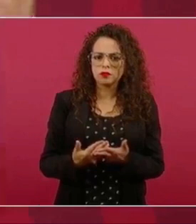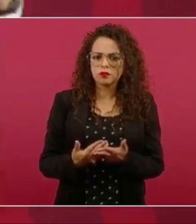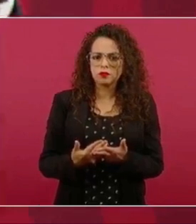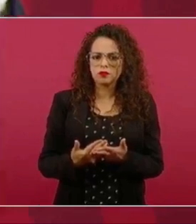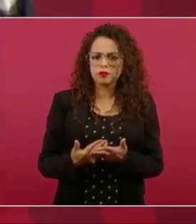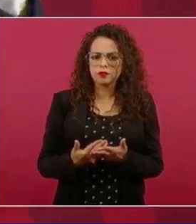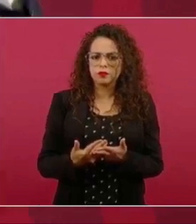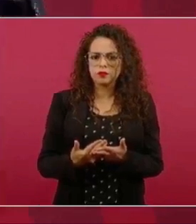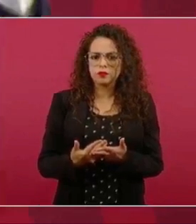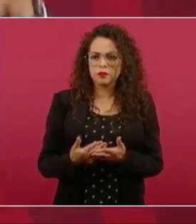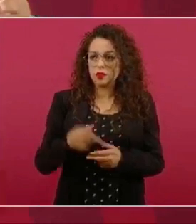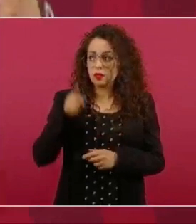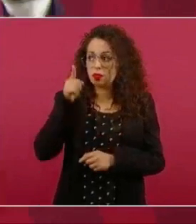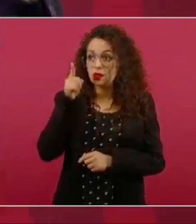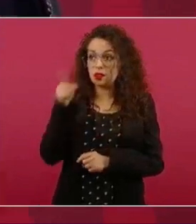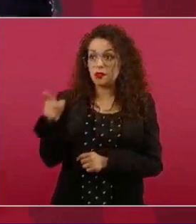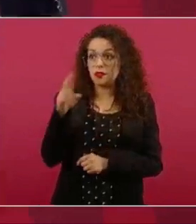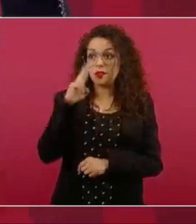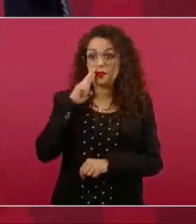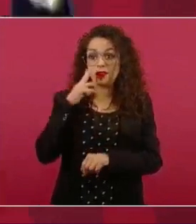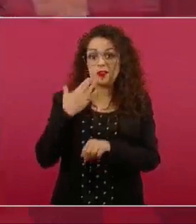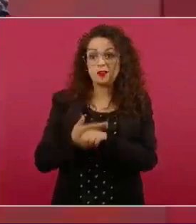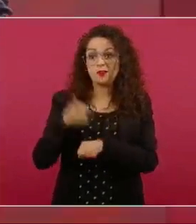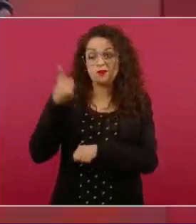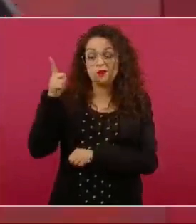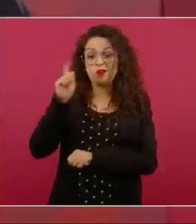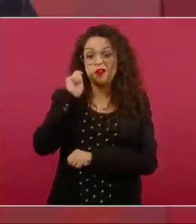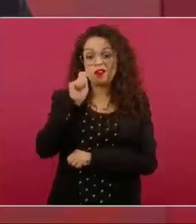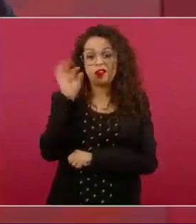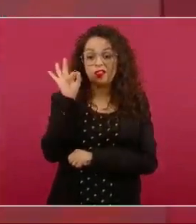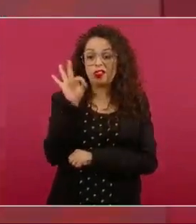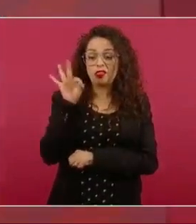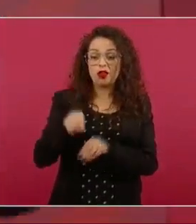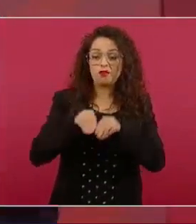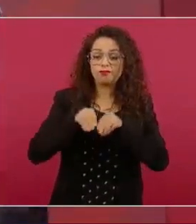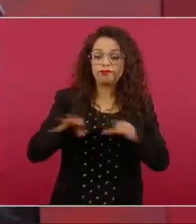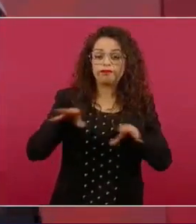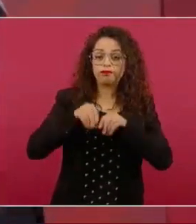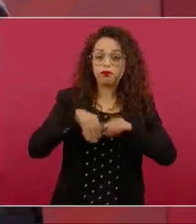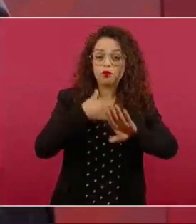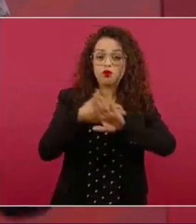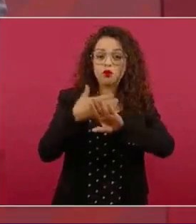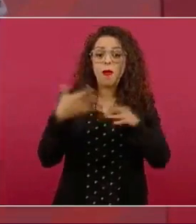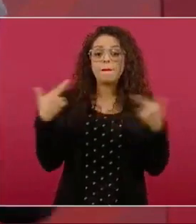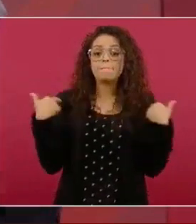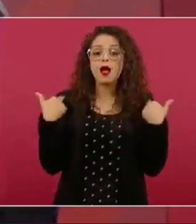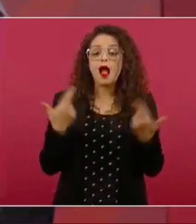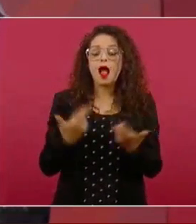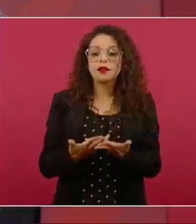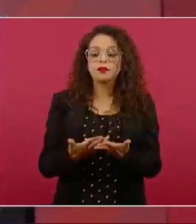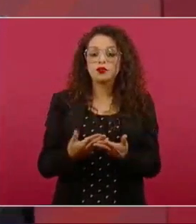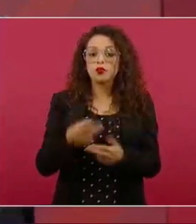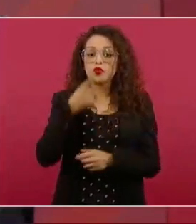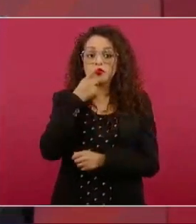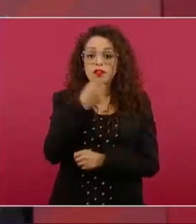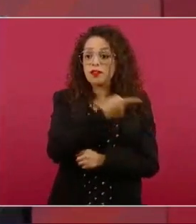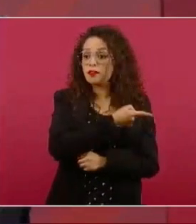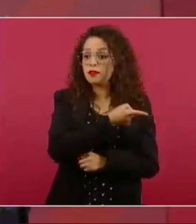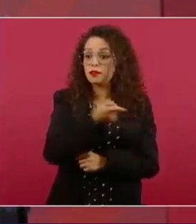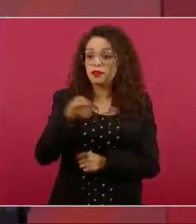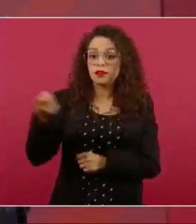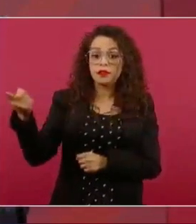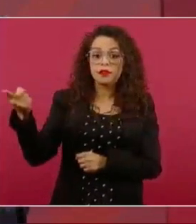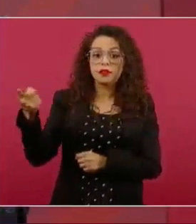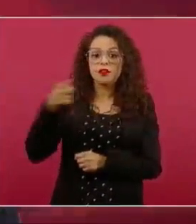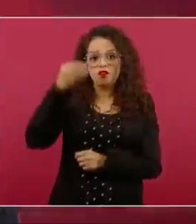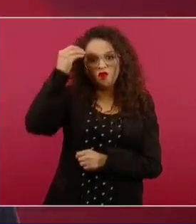Es el encargado de la campaña de difamación a los maestros, acusándolos de que eran